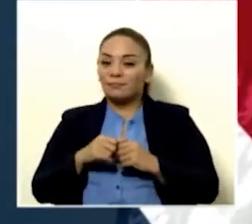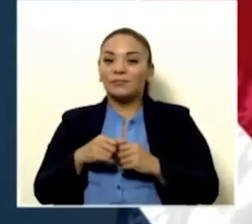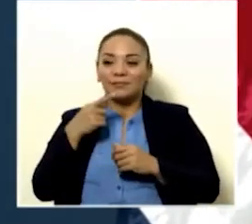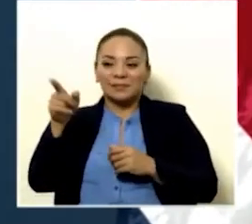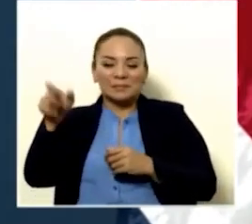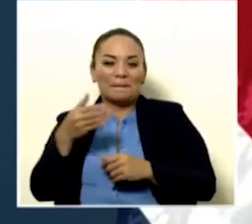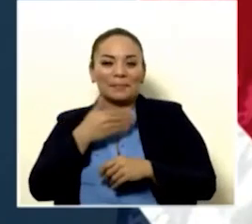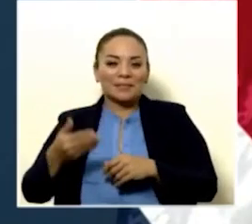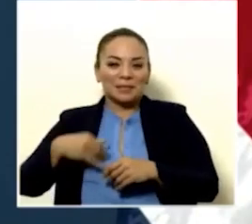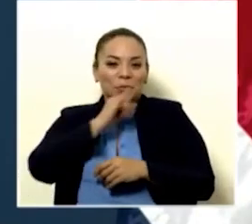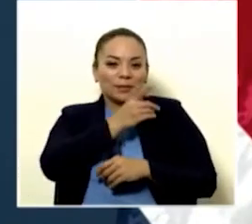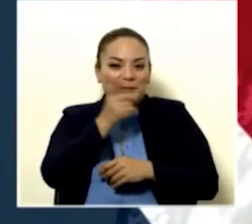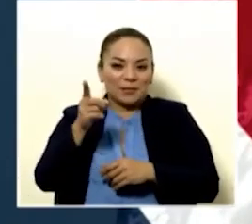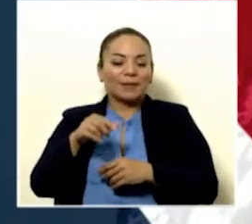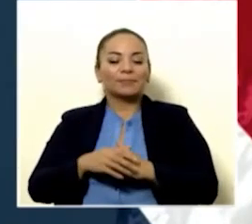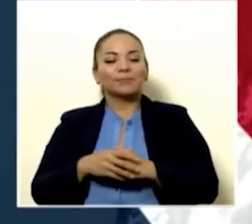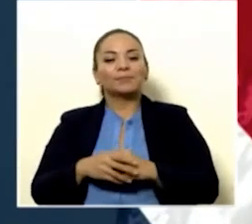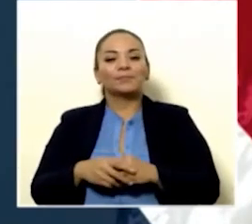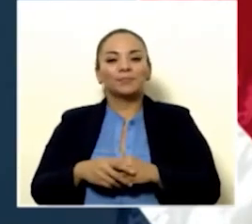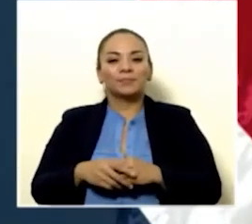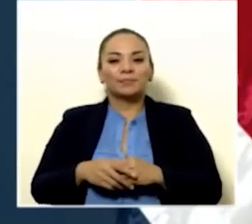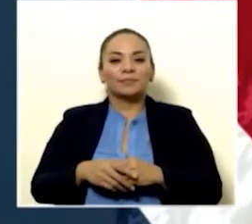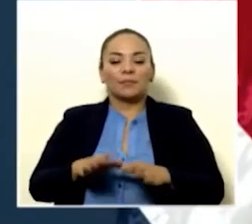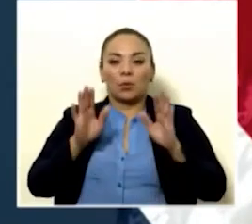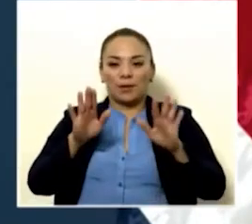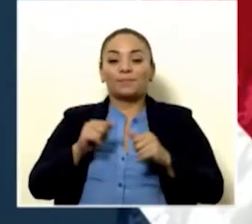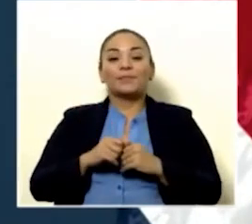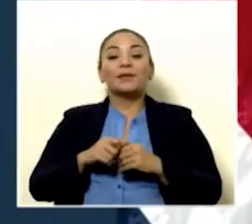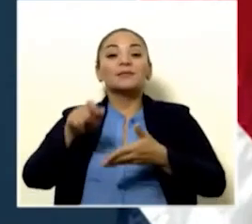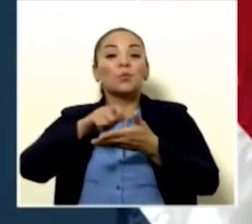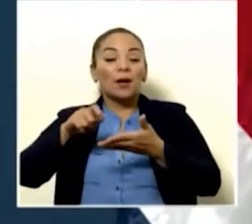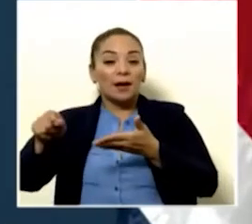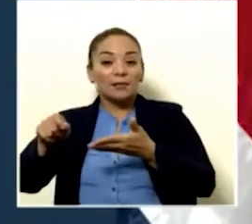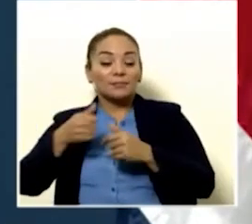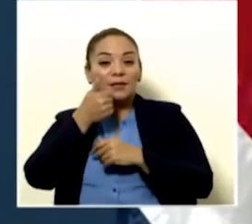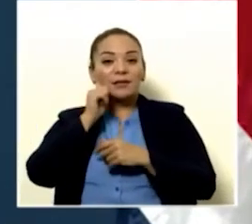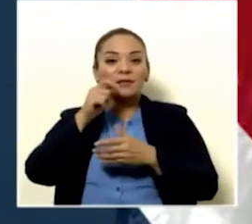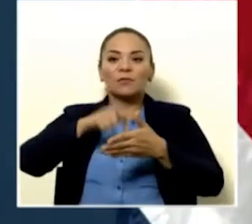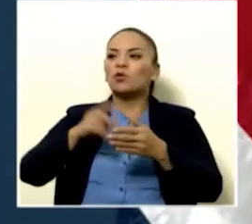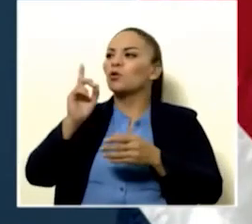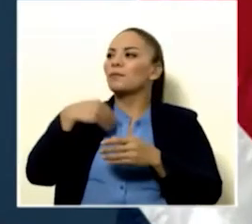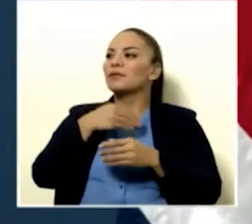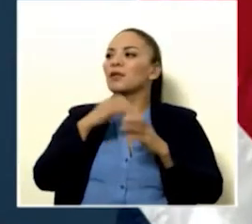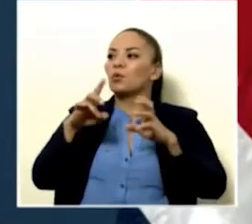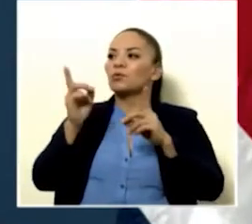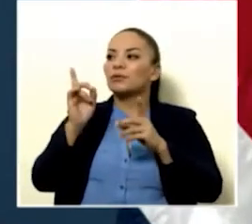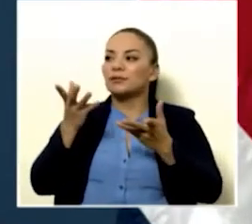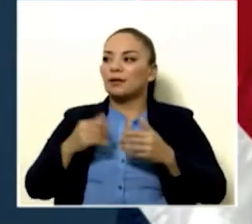la Junta Directiva. Con las escuelas, ayer se firmó, ¿dónde está la ministra de Educación?